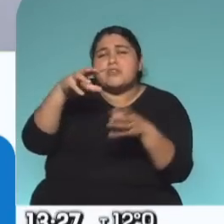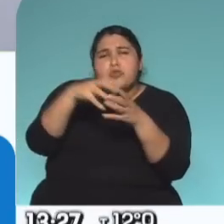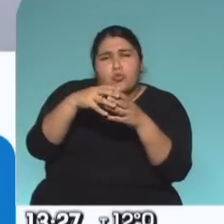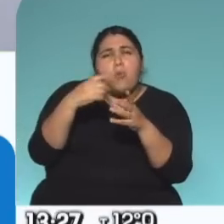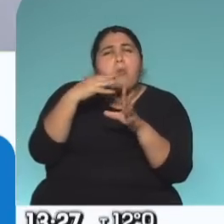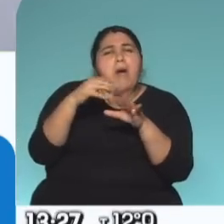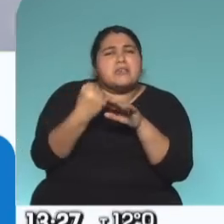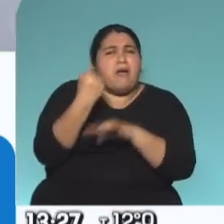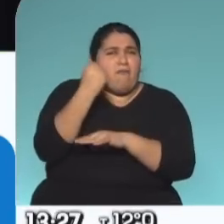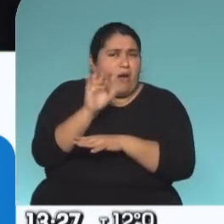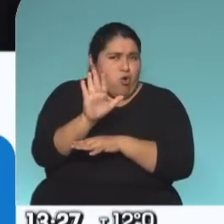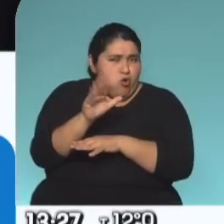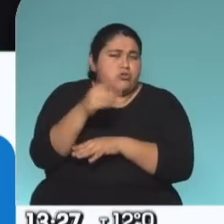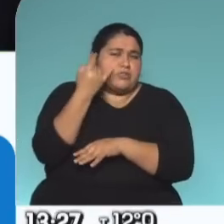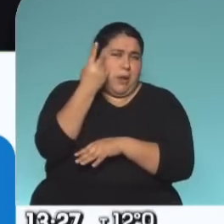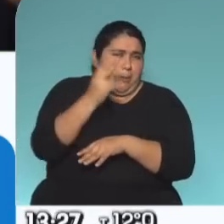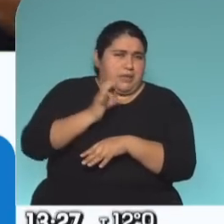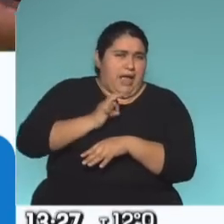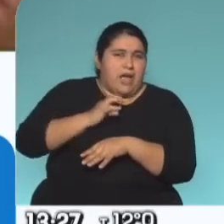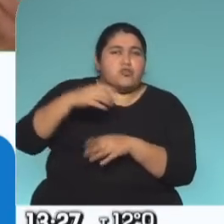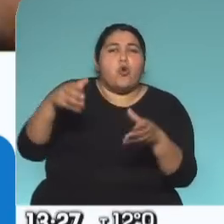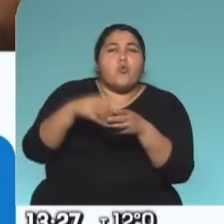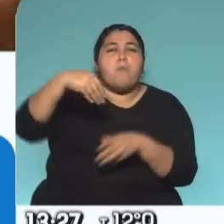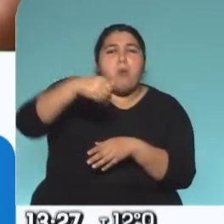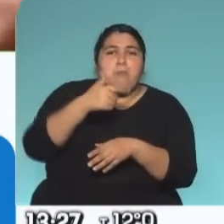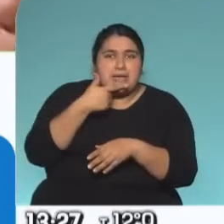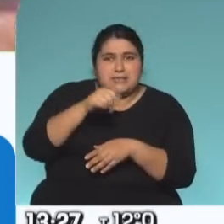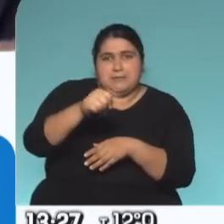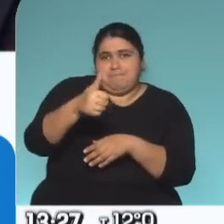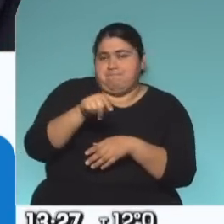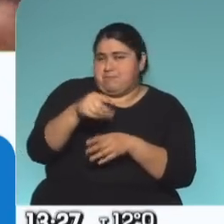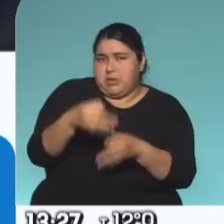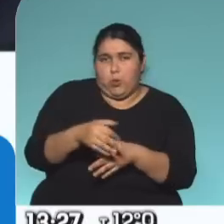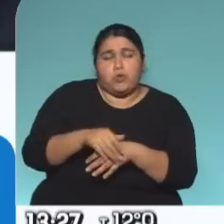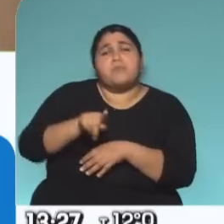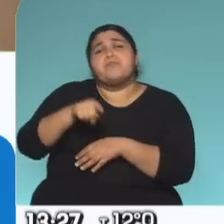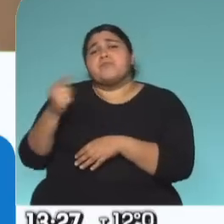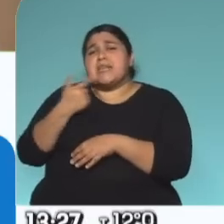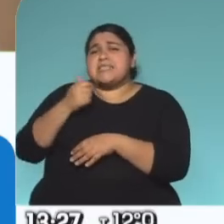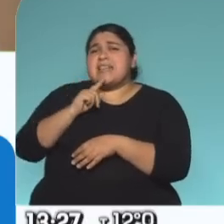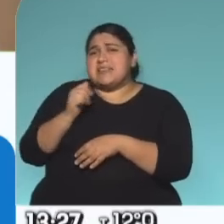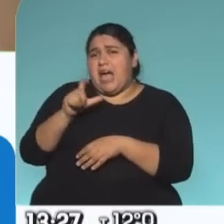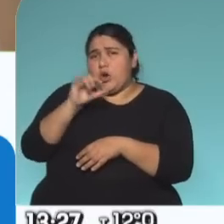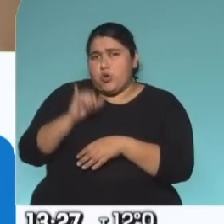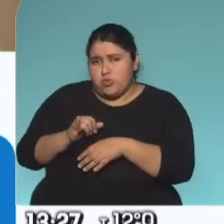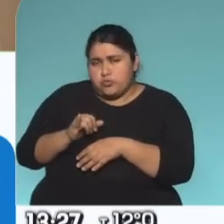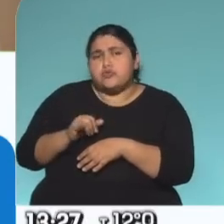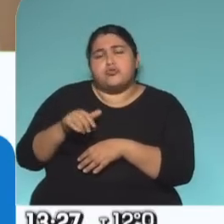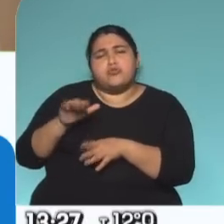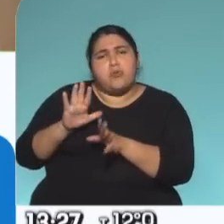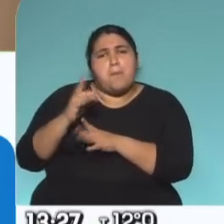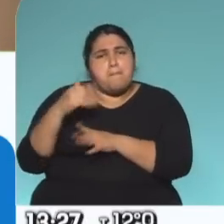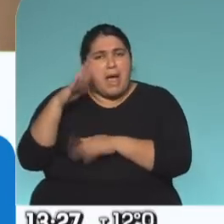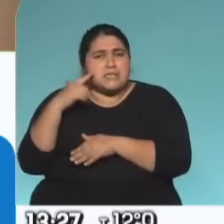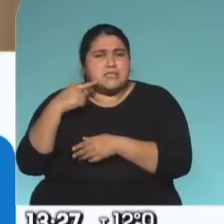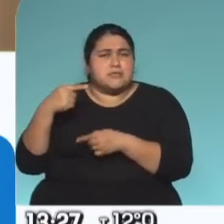mayoritaria indiscutible desde hace 20 años. Y en Santa Cruz es donde ha habido más resistencia al